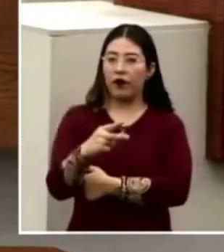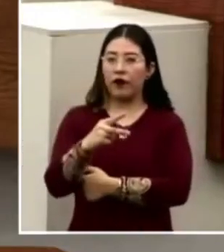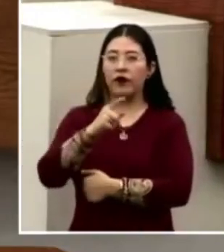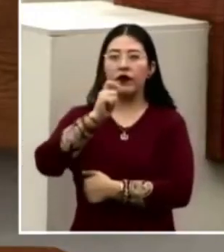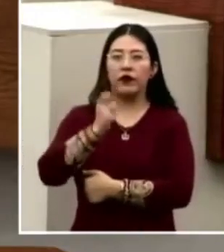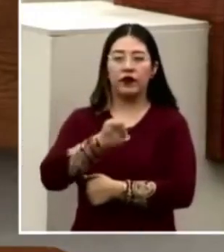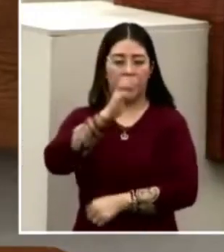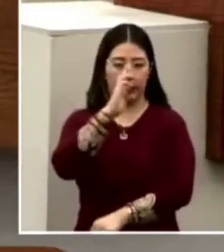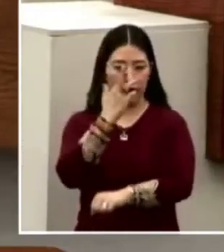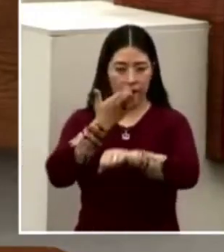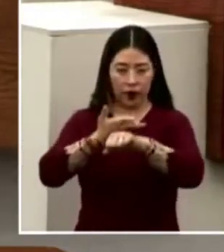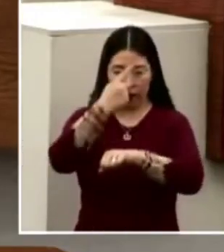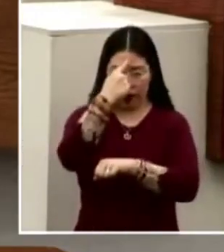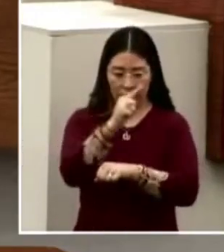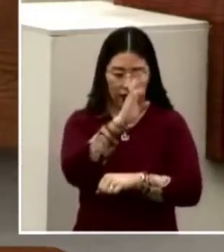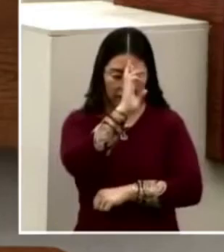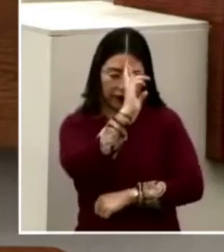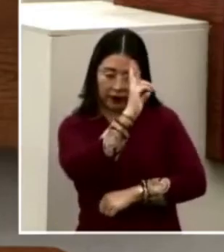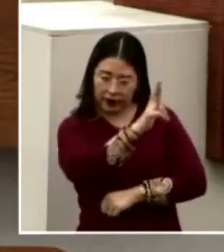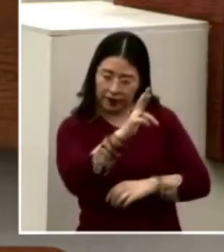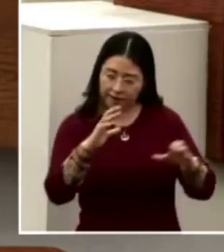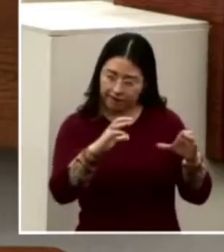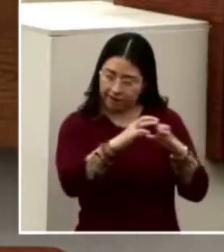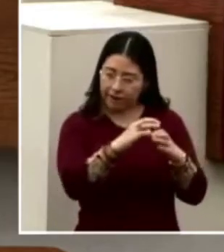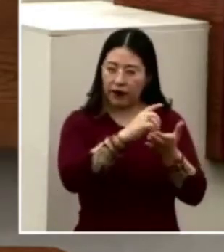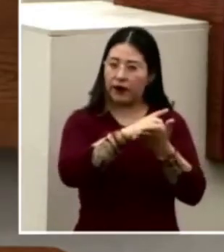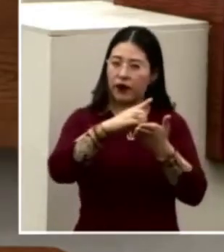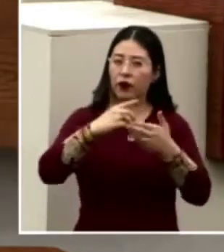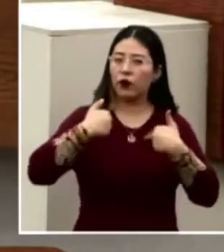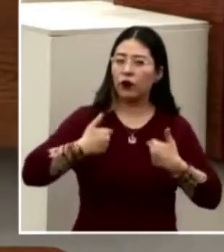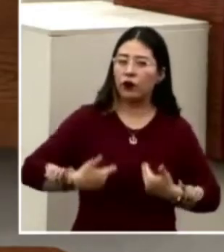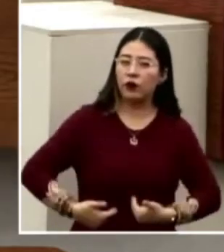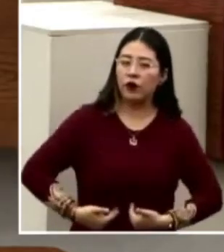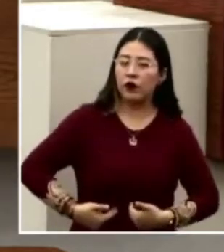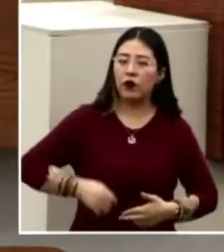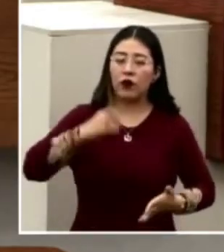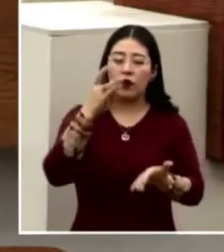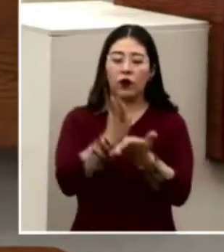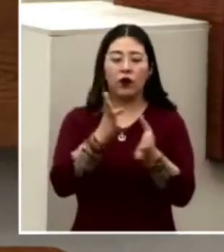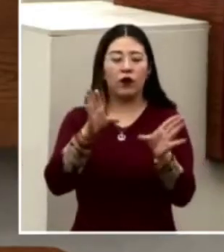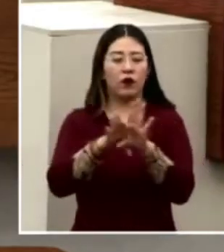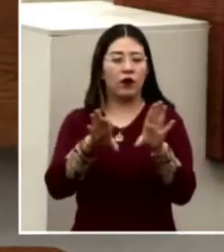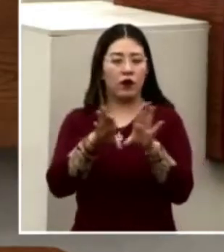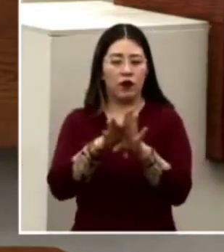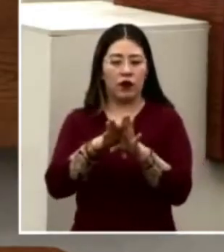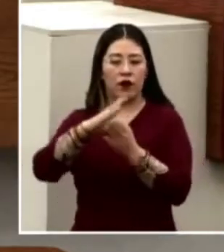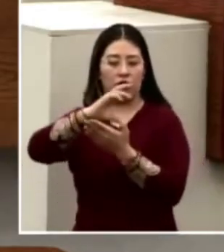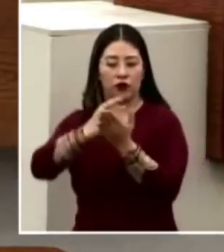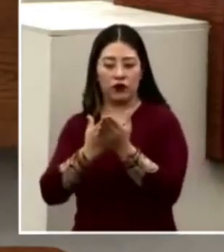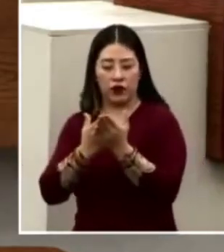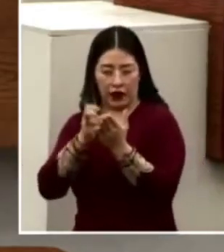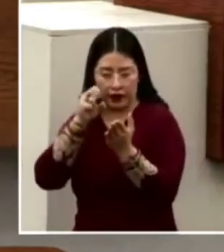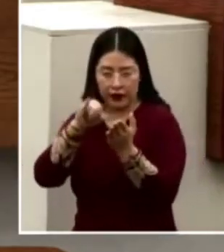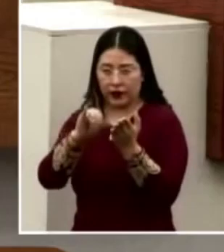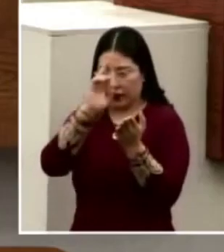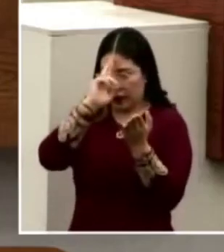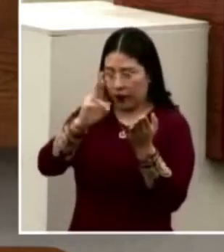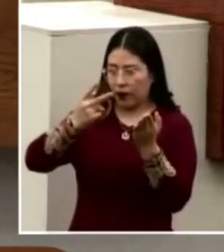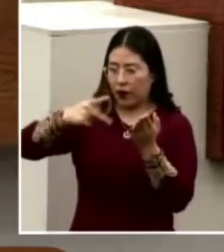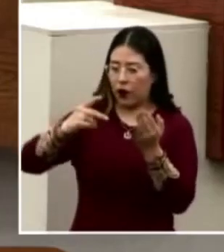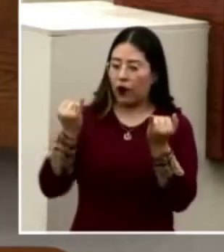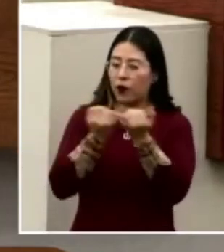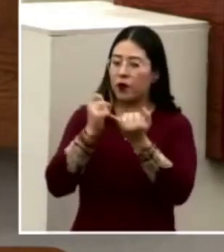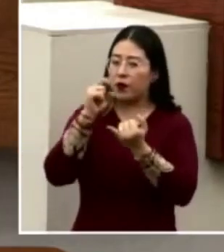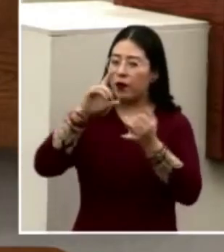la obligación del respeto irrestricto a los derechos humanos, no nada más los tutelados por la Constitución, sino va más allá,